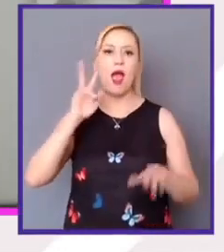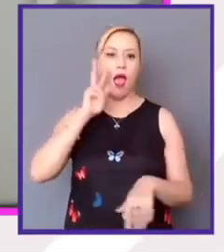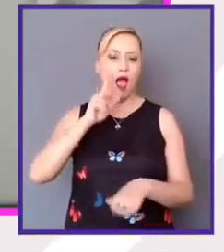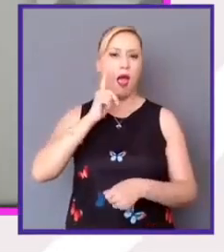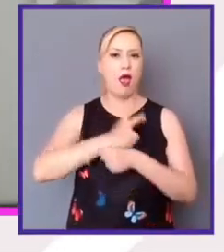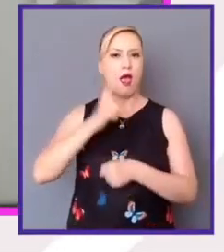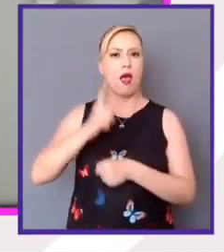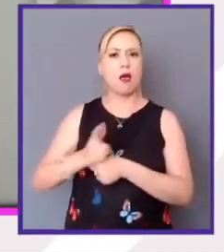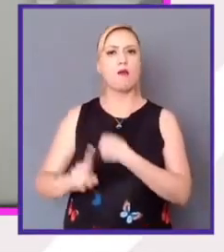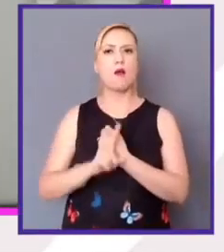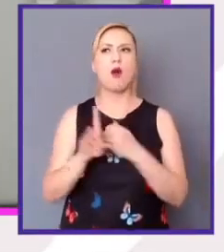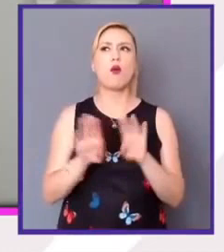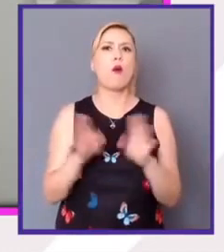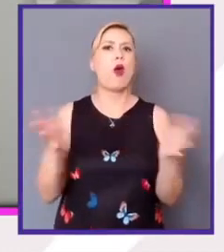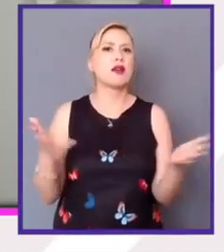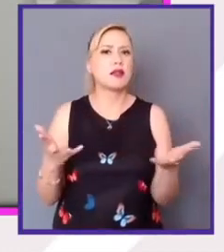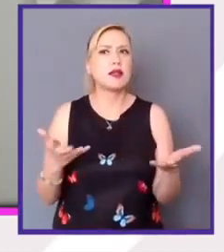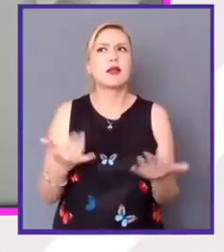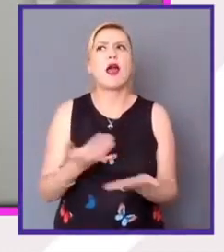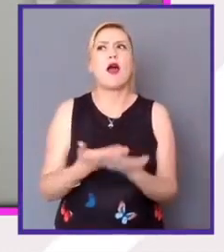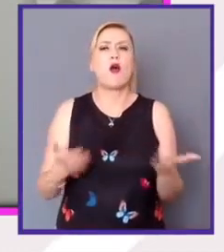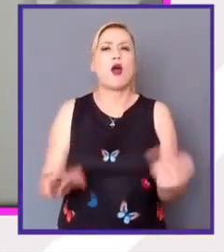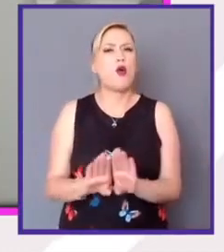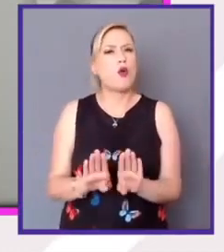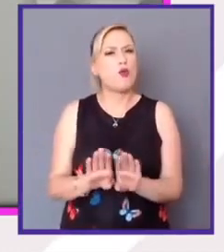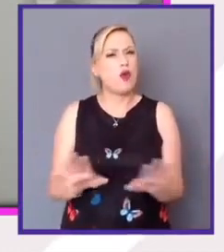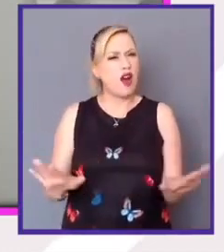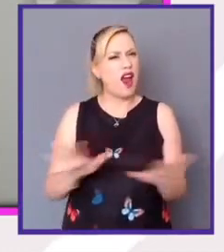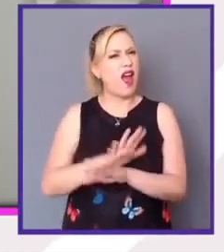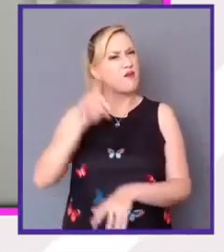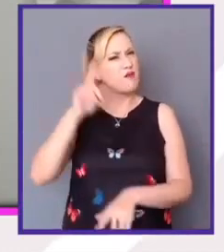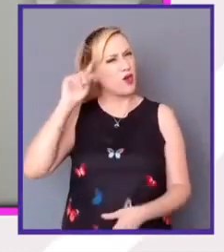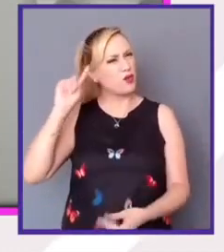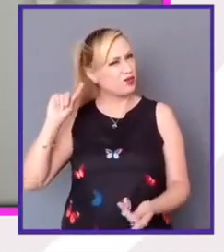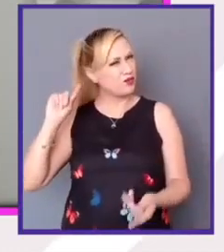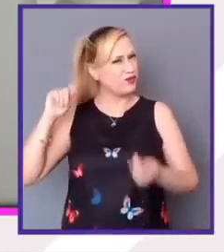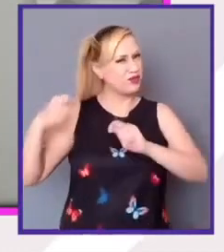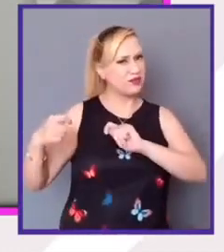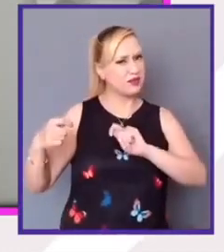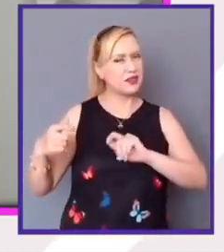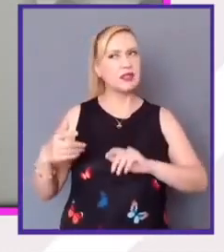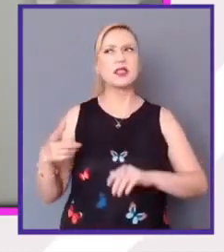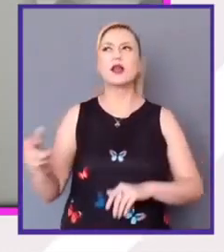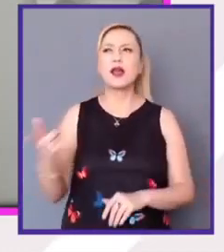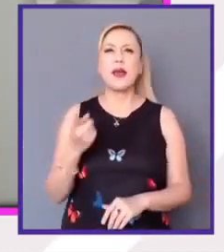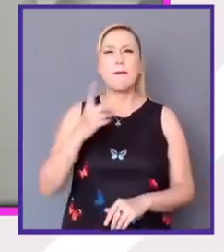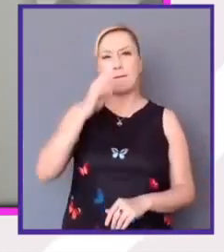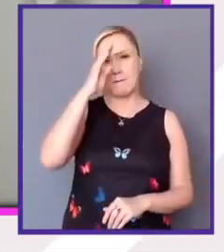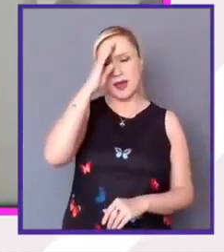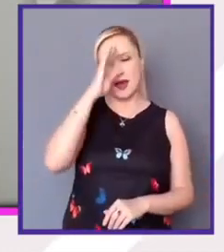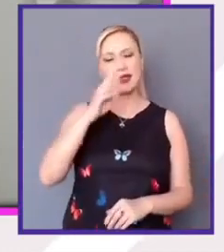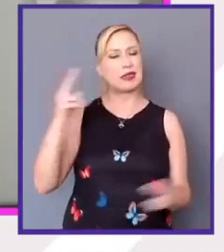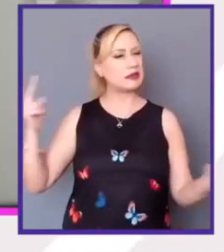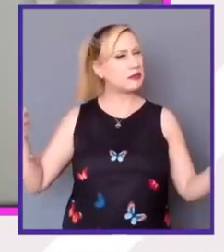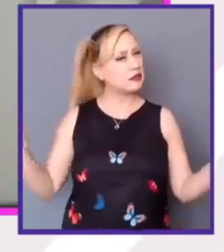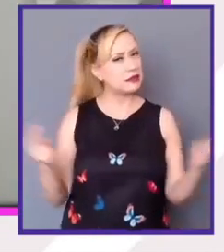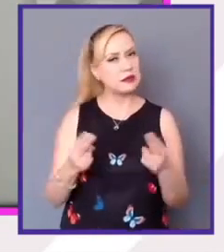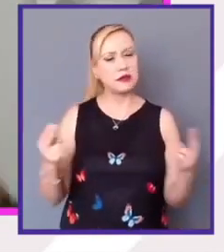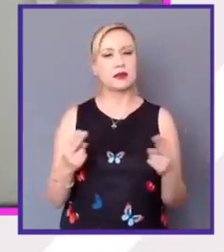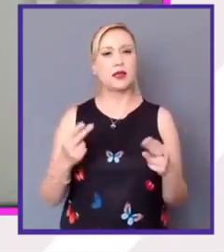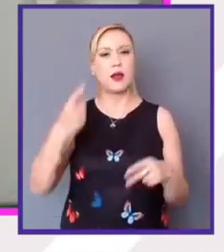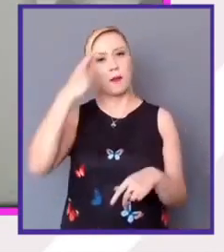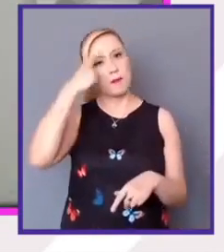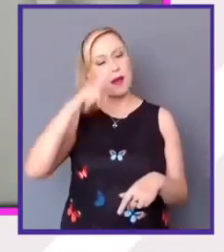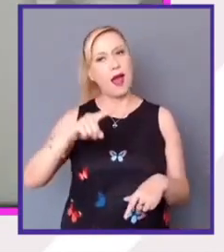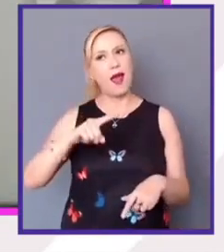y esto cómo genera un cambio cultural. Y en este sentido me gustaría preguntarles qué acciones consideran que son necesarias para